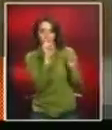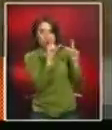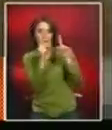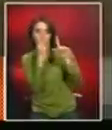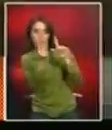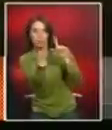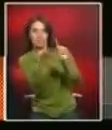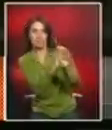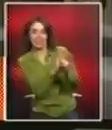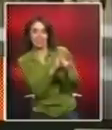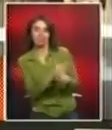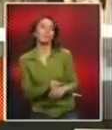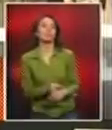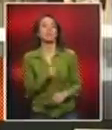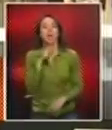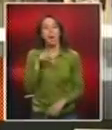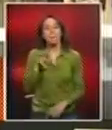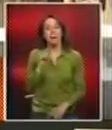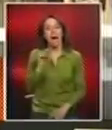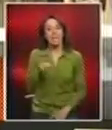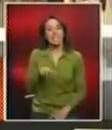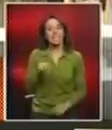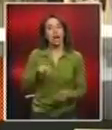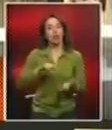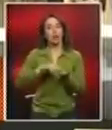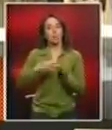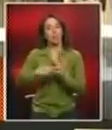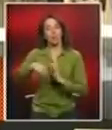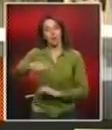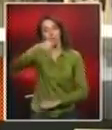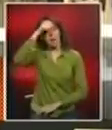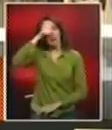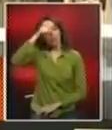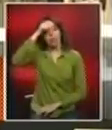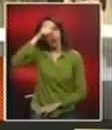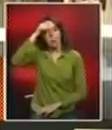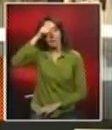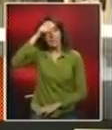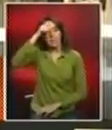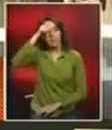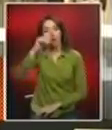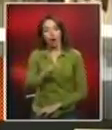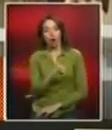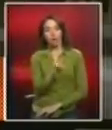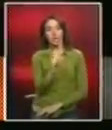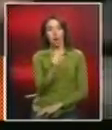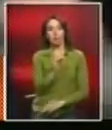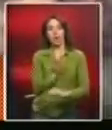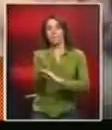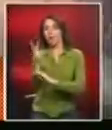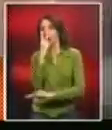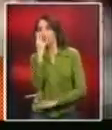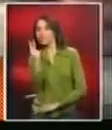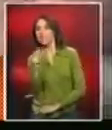adelanto. Martín ahora el que se va a meter en problemas para el domingo y Claudia va a ir a ver a Gabriel.